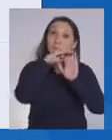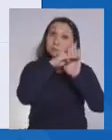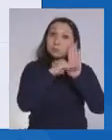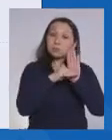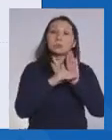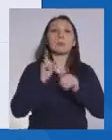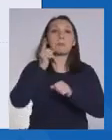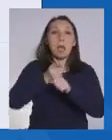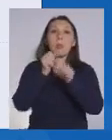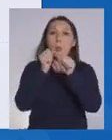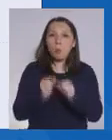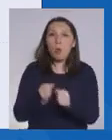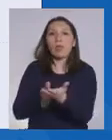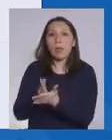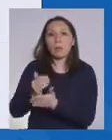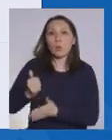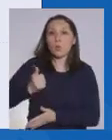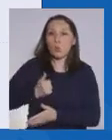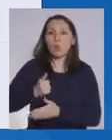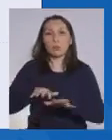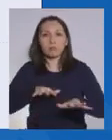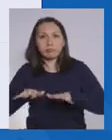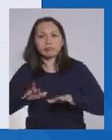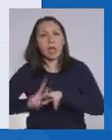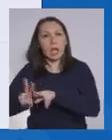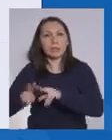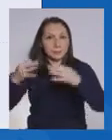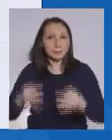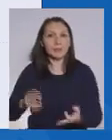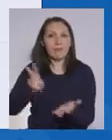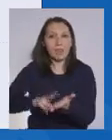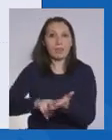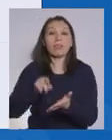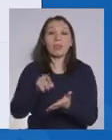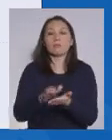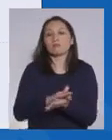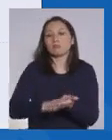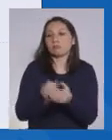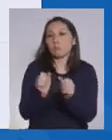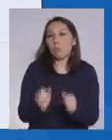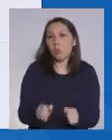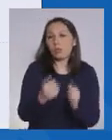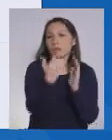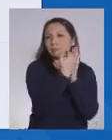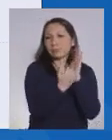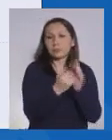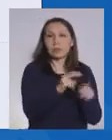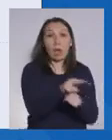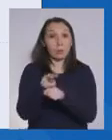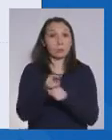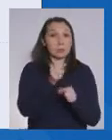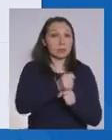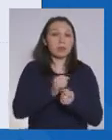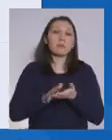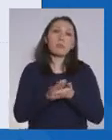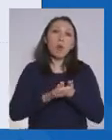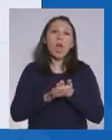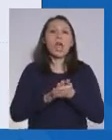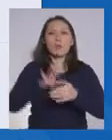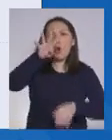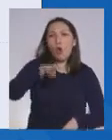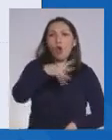adopten se puedan implementar en la práctica en concreto pueden ser medidas tanto administrativas por ejemplo los